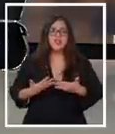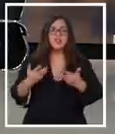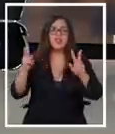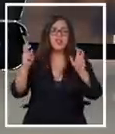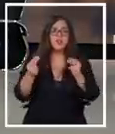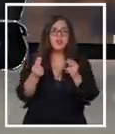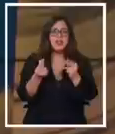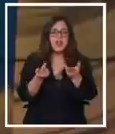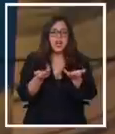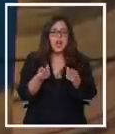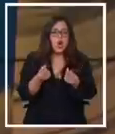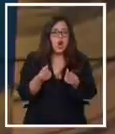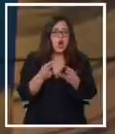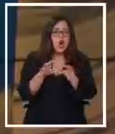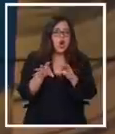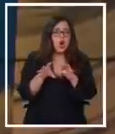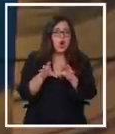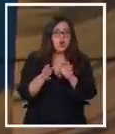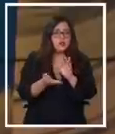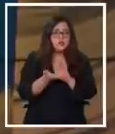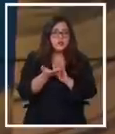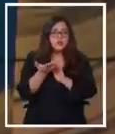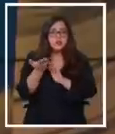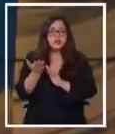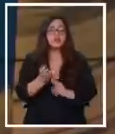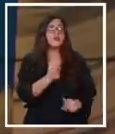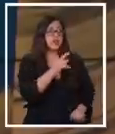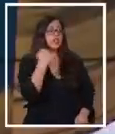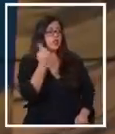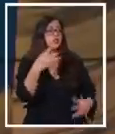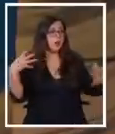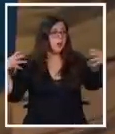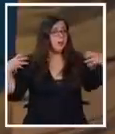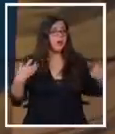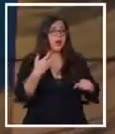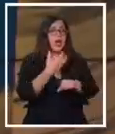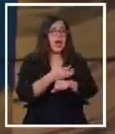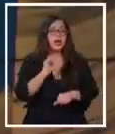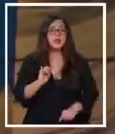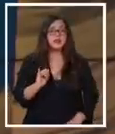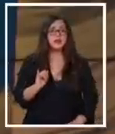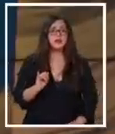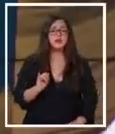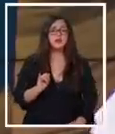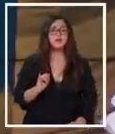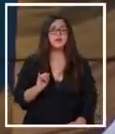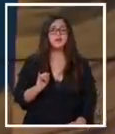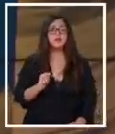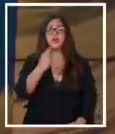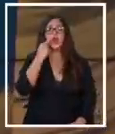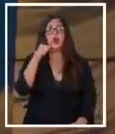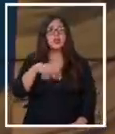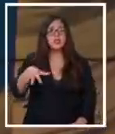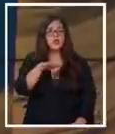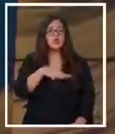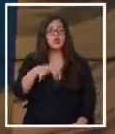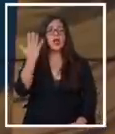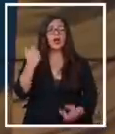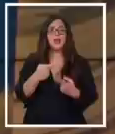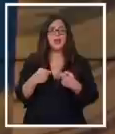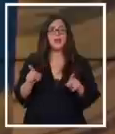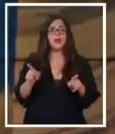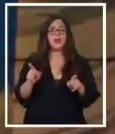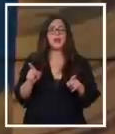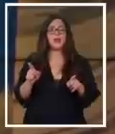fenómeno inflacionario gurría están enfrentando los chilenos por supuesto que tenemos responsabilidad también ahora la situación era muy distinta